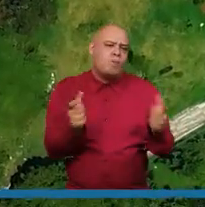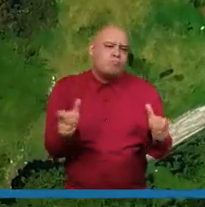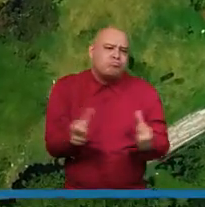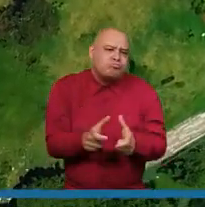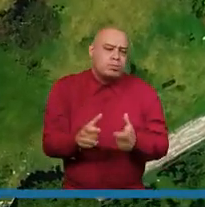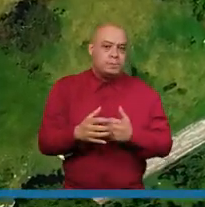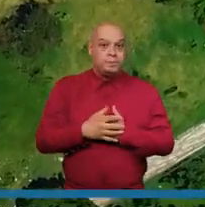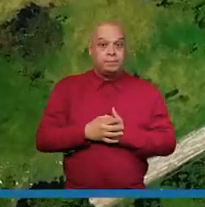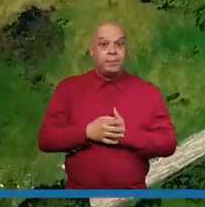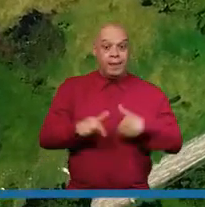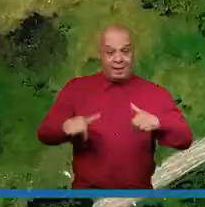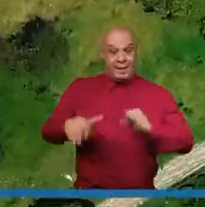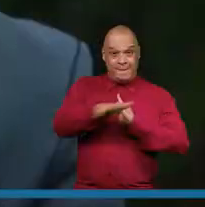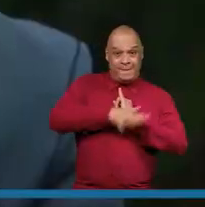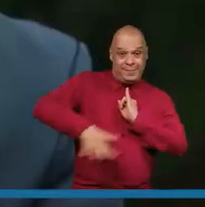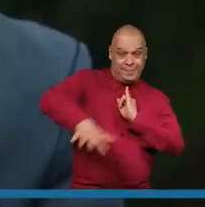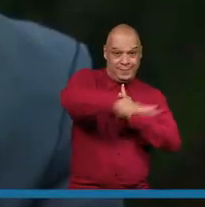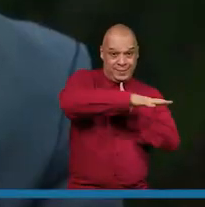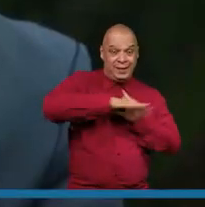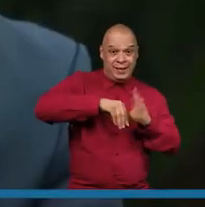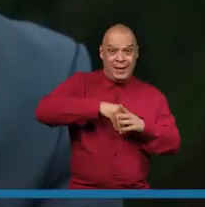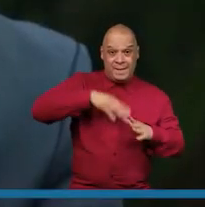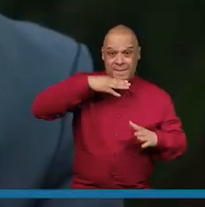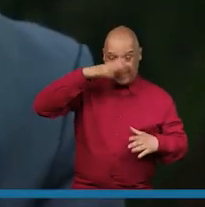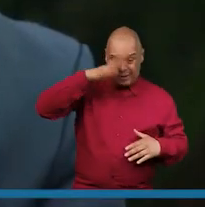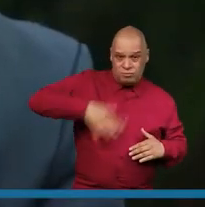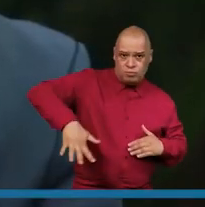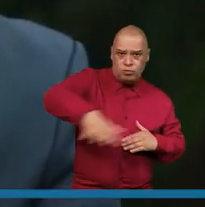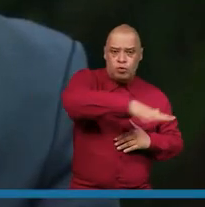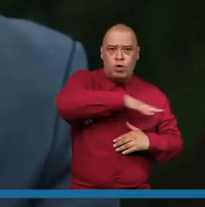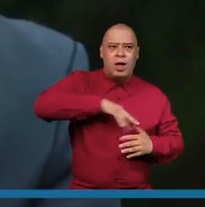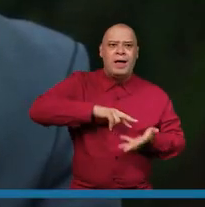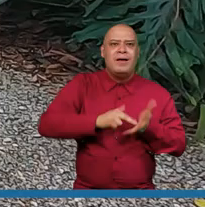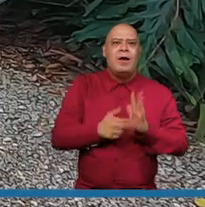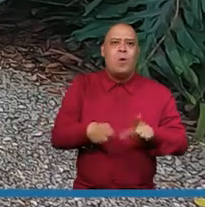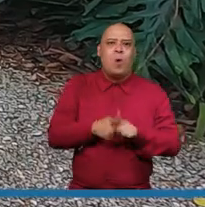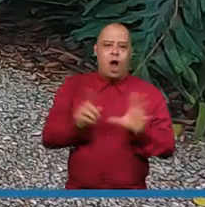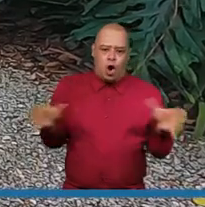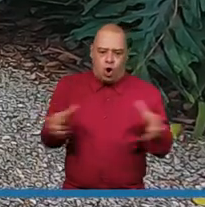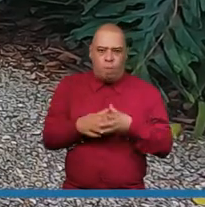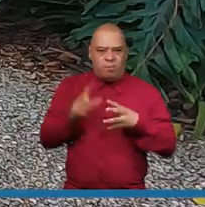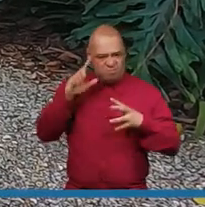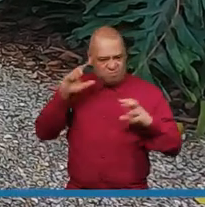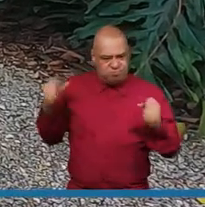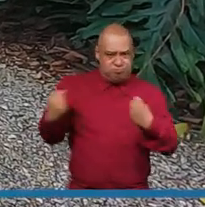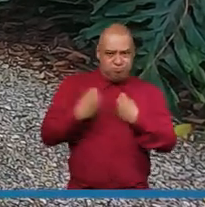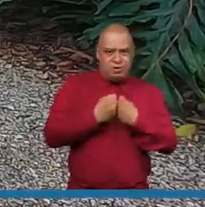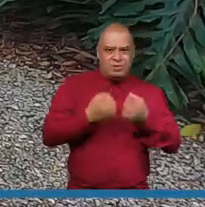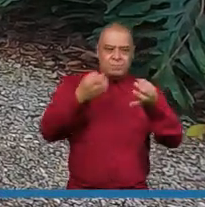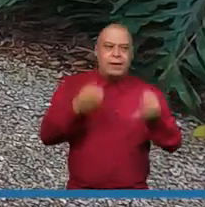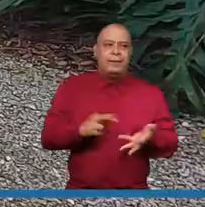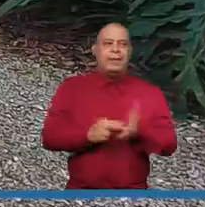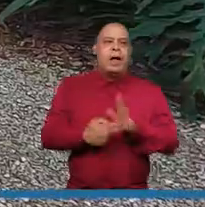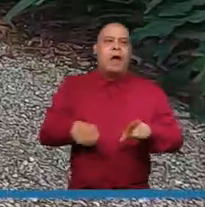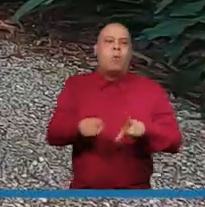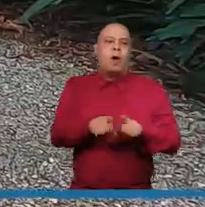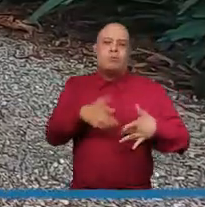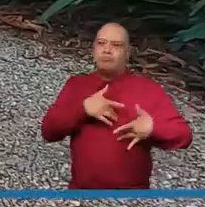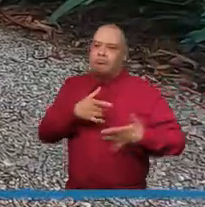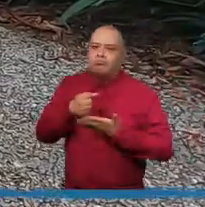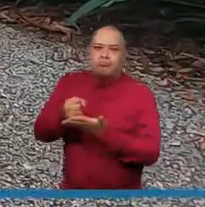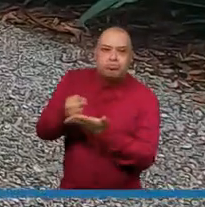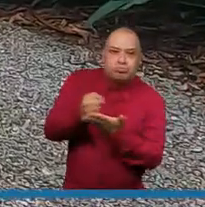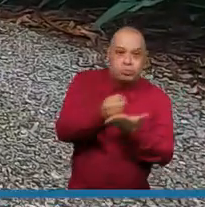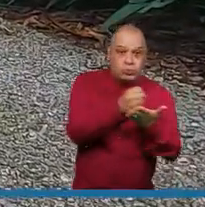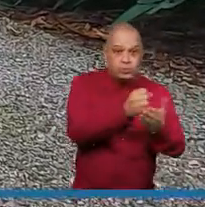Yo he señalado que el área metropolitana del Valle de Aburrá, más que un esquema asociativo, es un esquema solidario, donde la